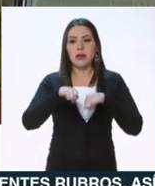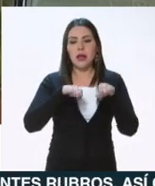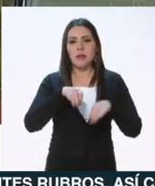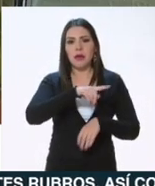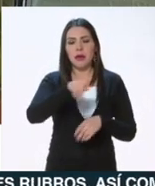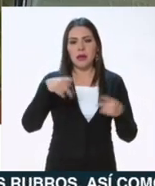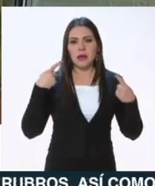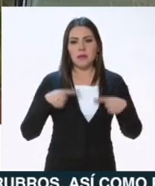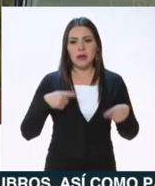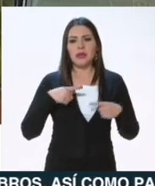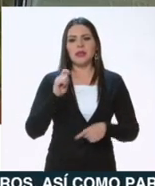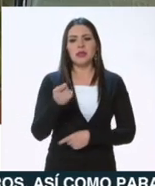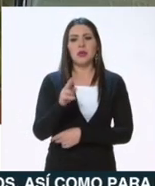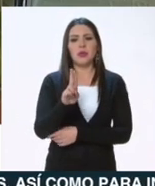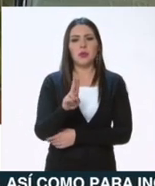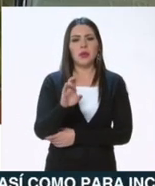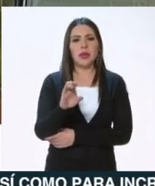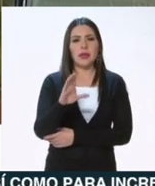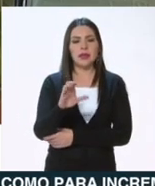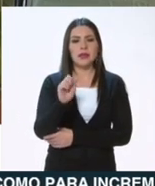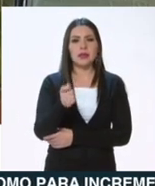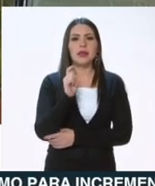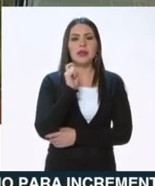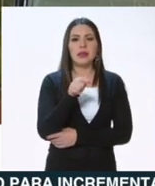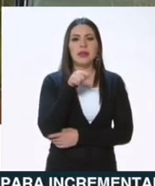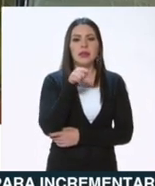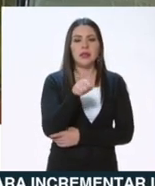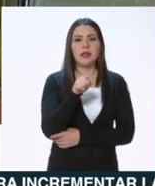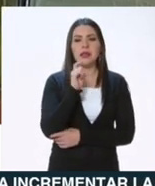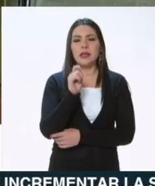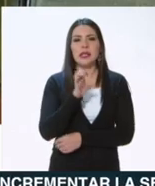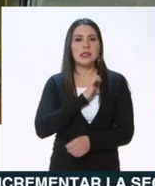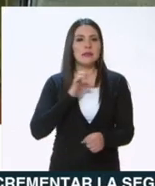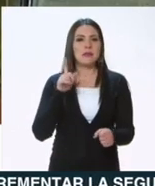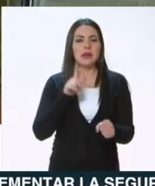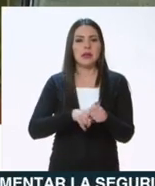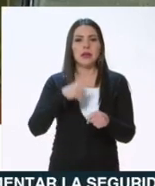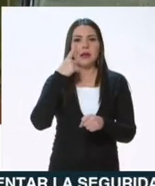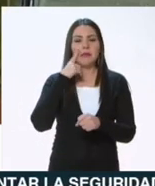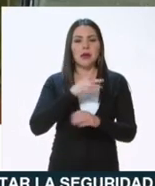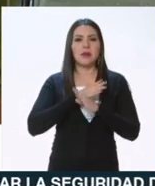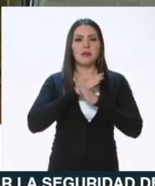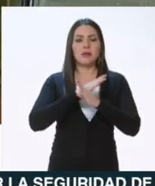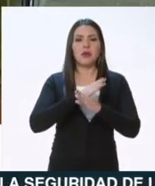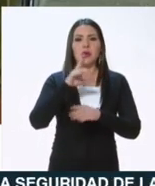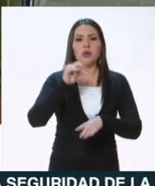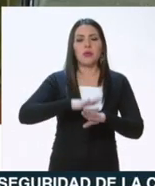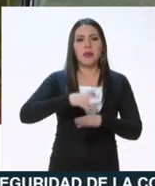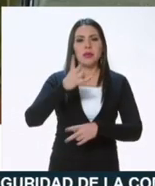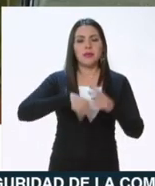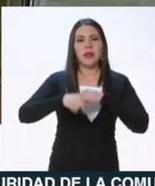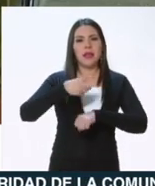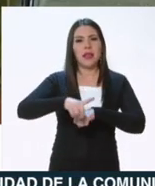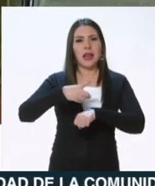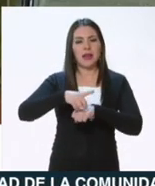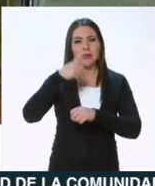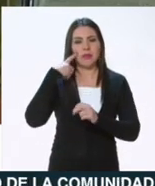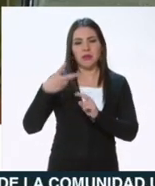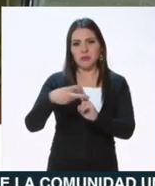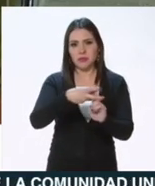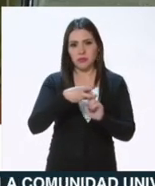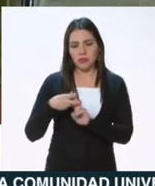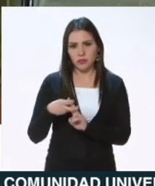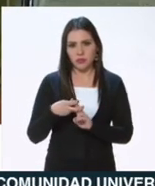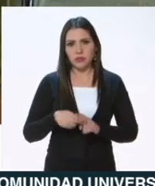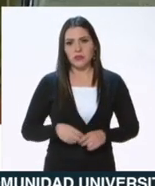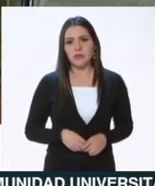público entienda que es una WEX, es una unidad especializada para combatir el delito de secuestro. Y hoy entregamos esto, hubo una